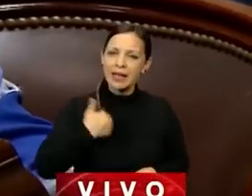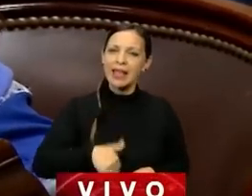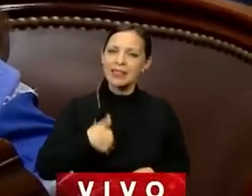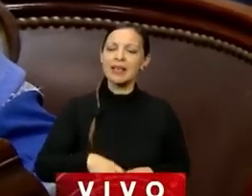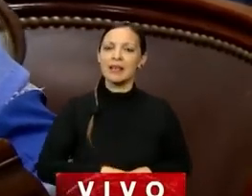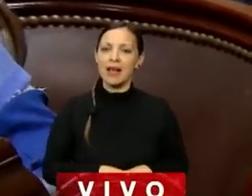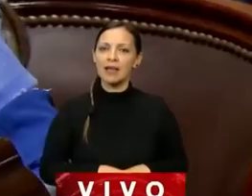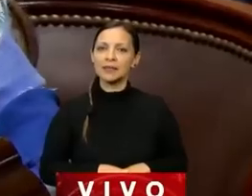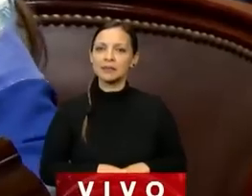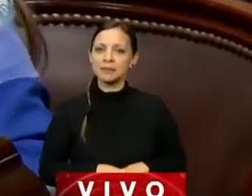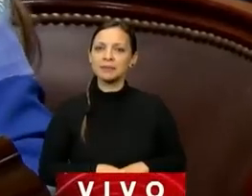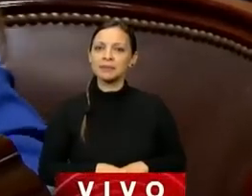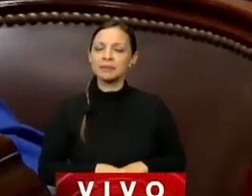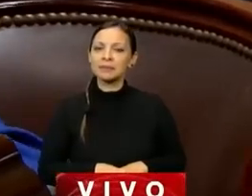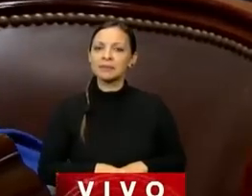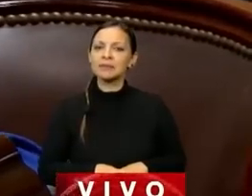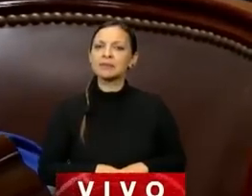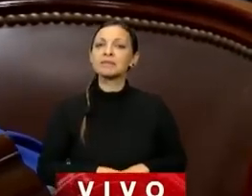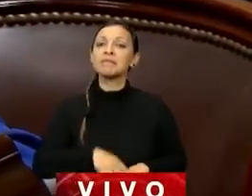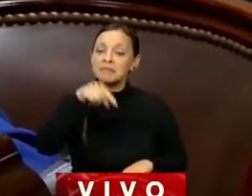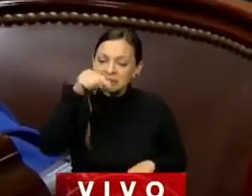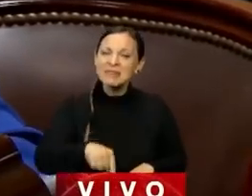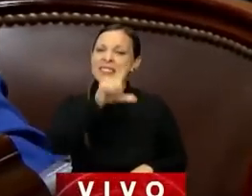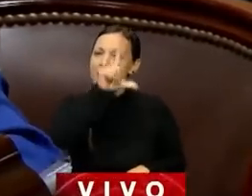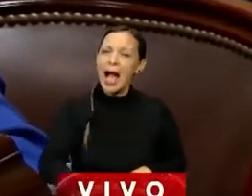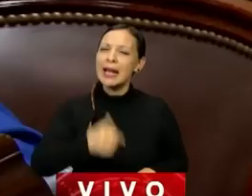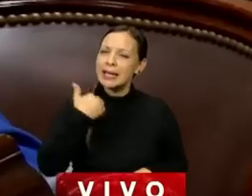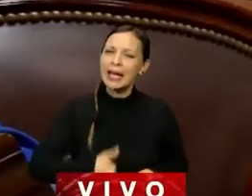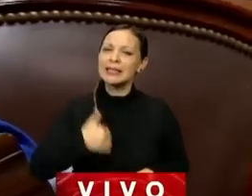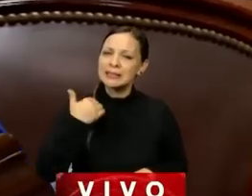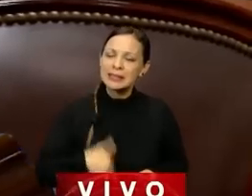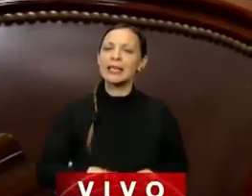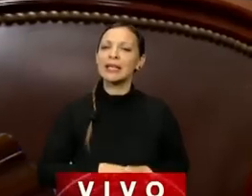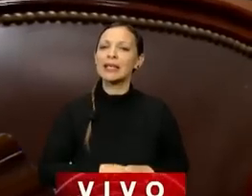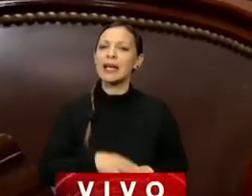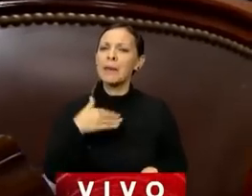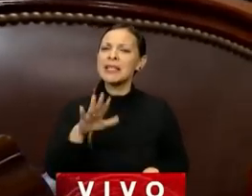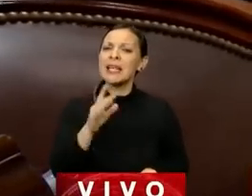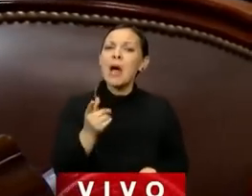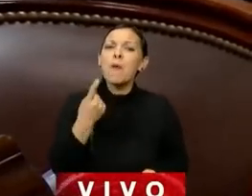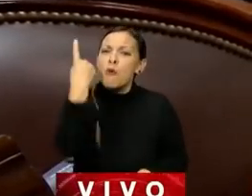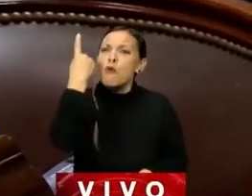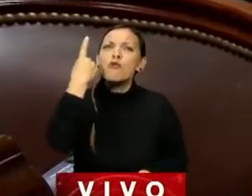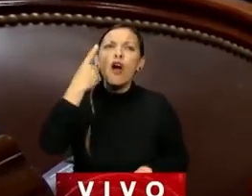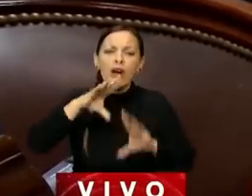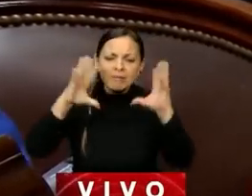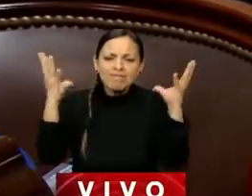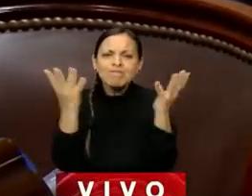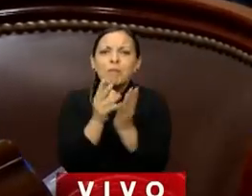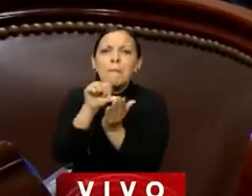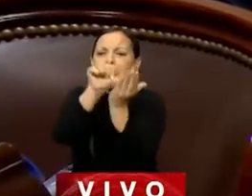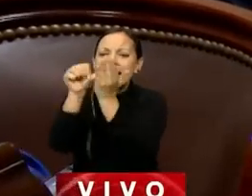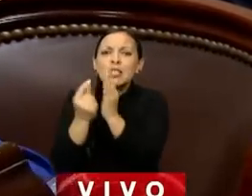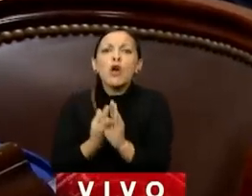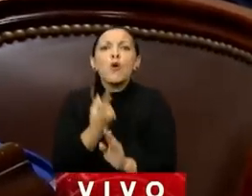Y nuestro país, señor presidente, nuestro país va a ser uno de los pocos países que tiene